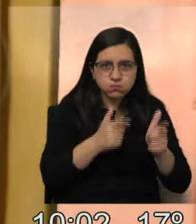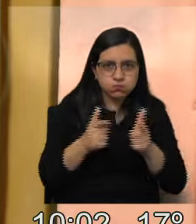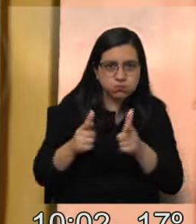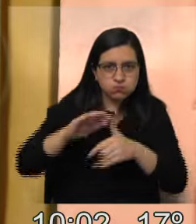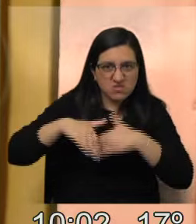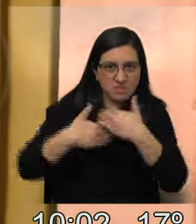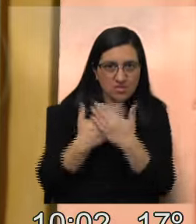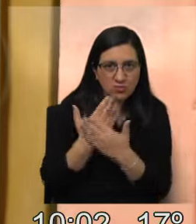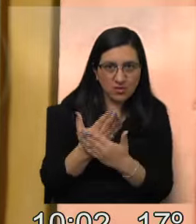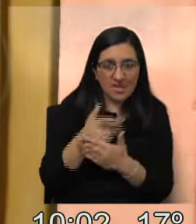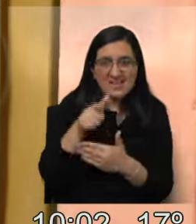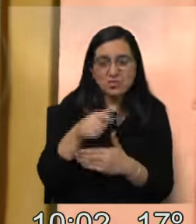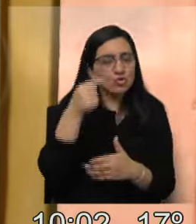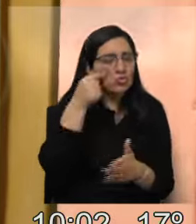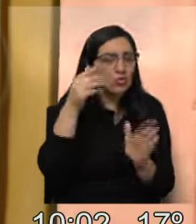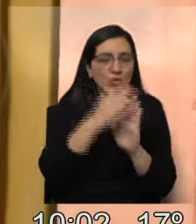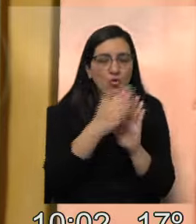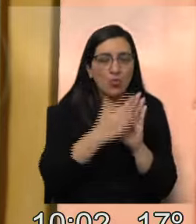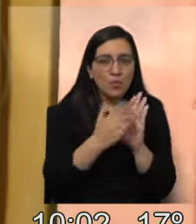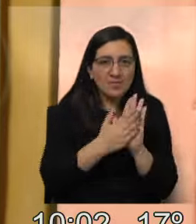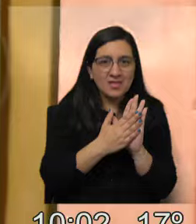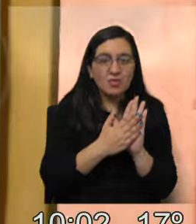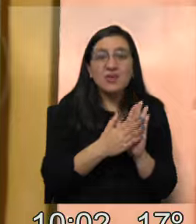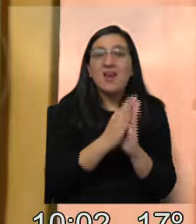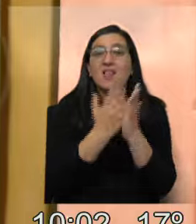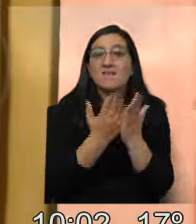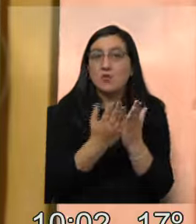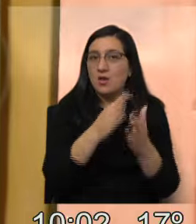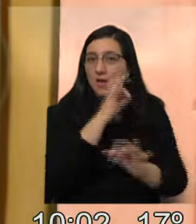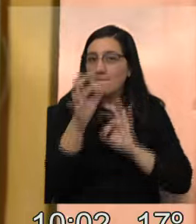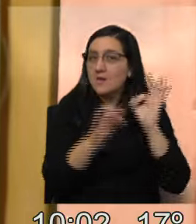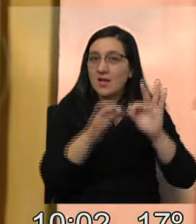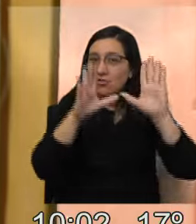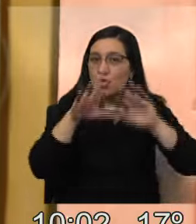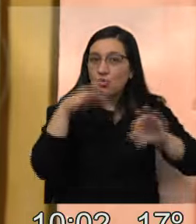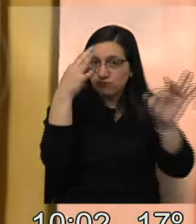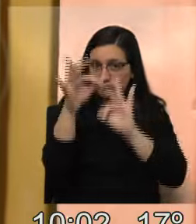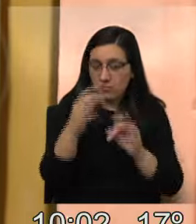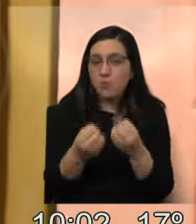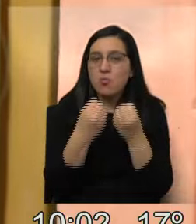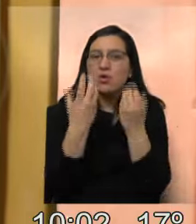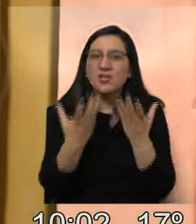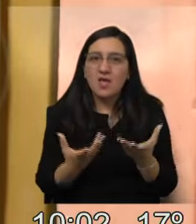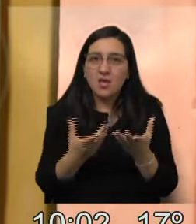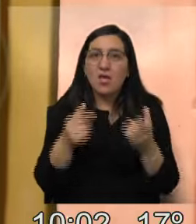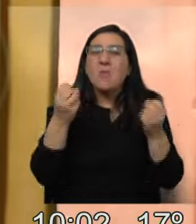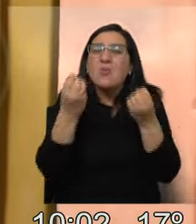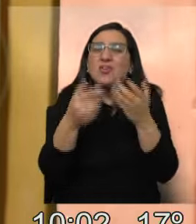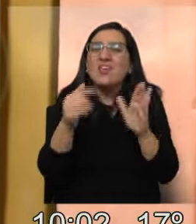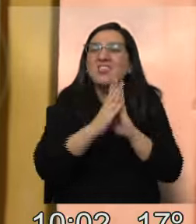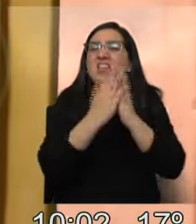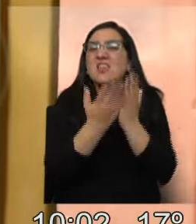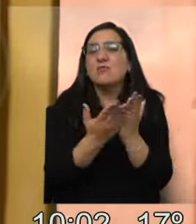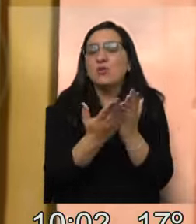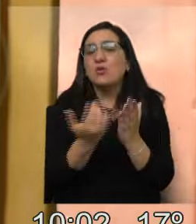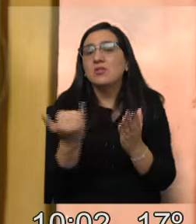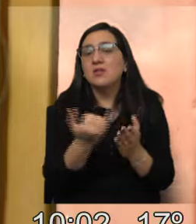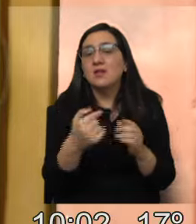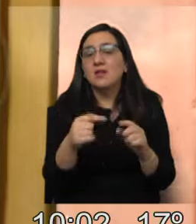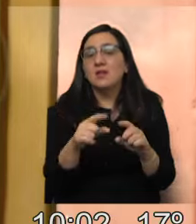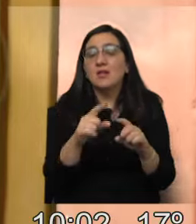madrugada. Eso está todo acá en este libro, en el cual ¿por qué este libro lleva